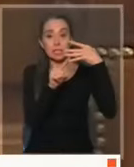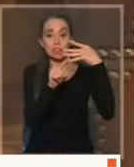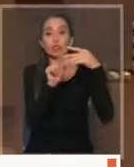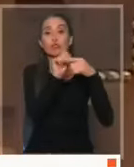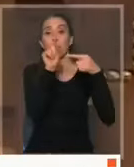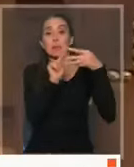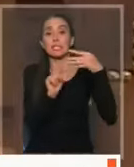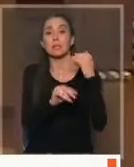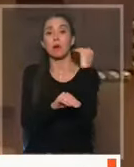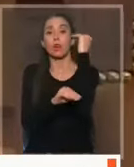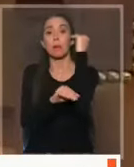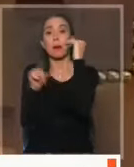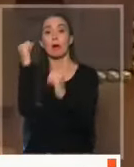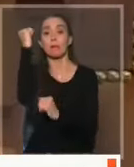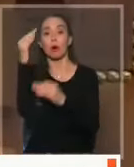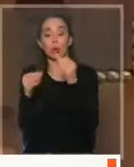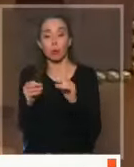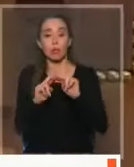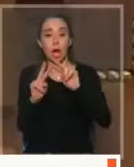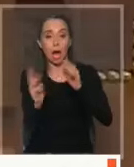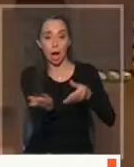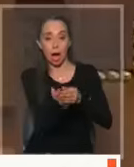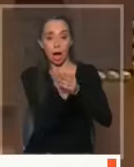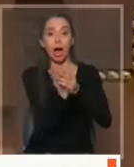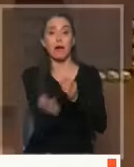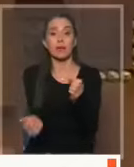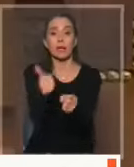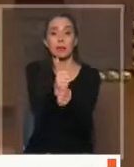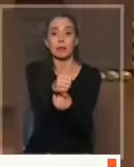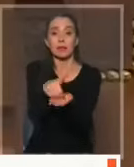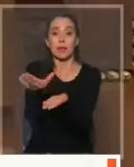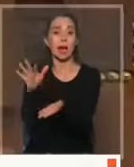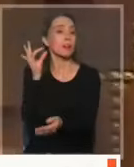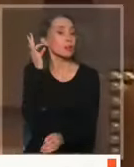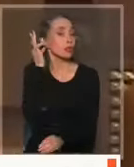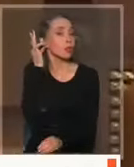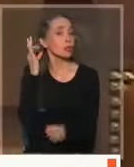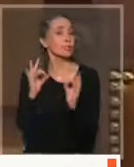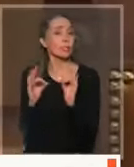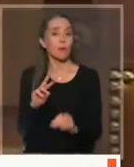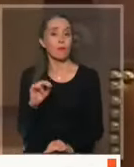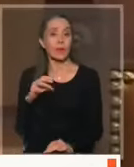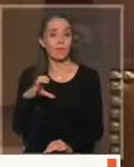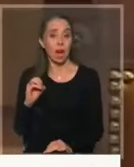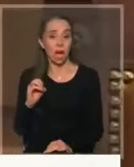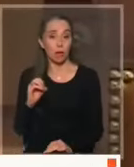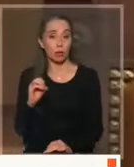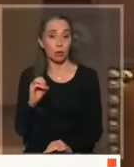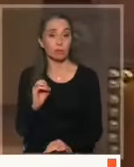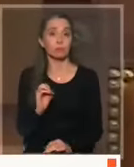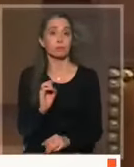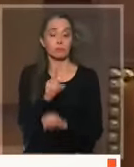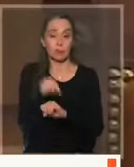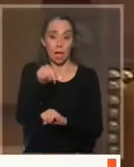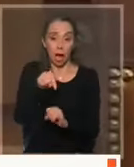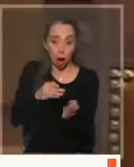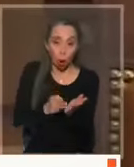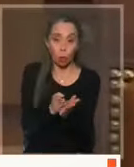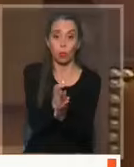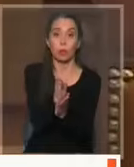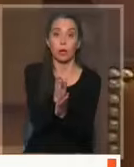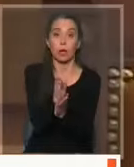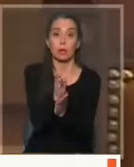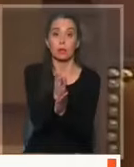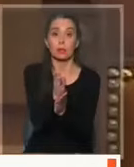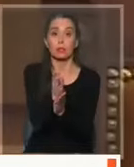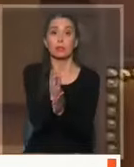Judicial. Abrir cuaderno de remoción respecto a la ministra señora Vivanco, se dispone desde ya la